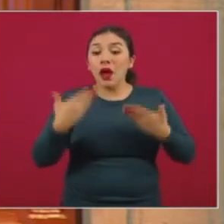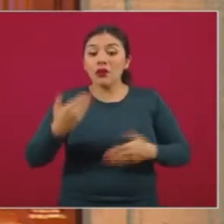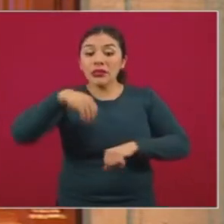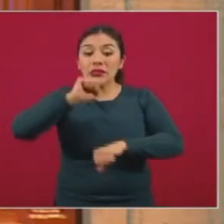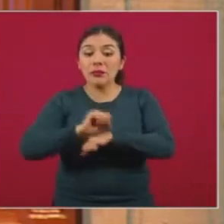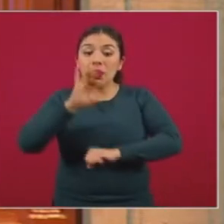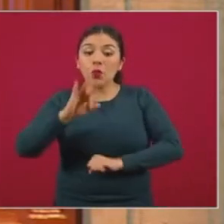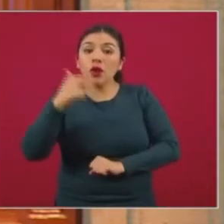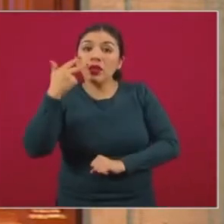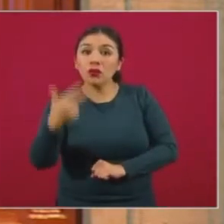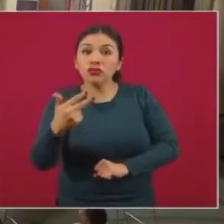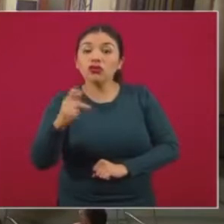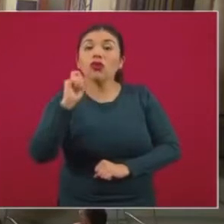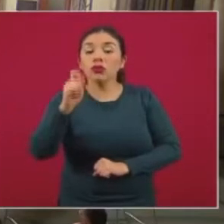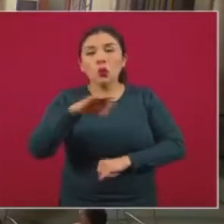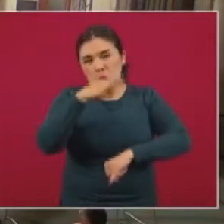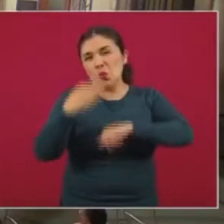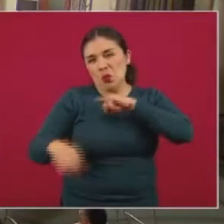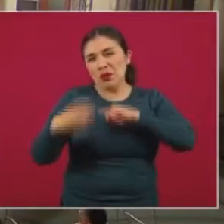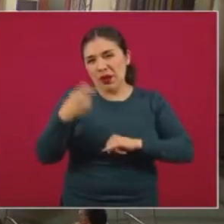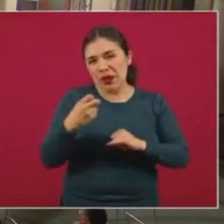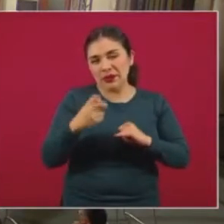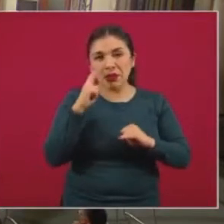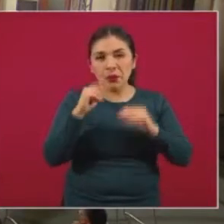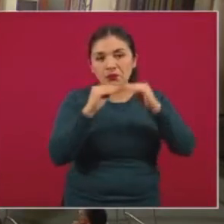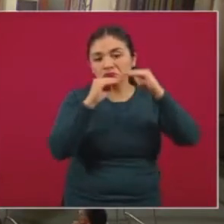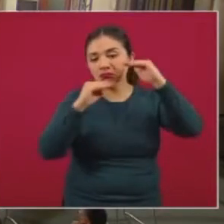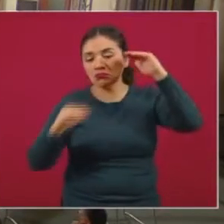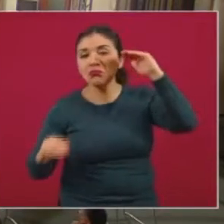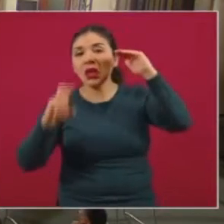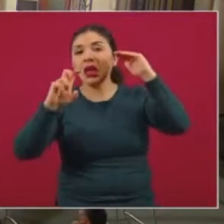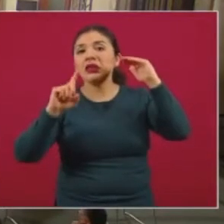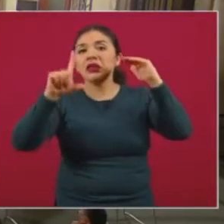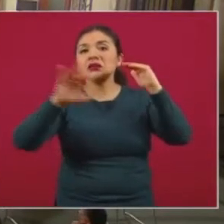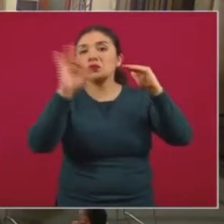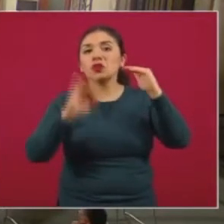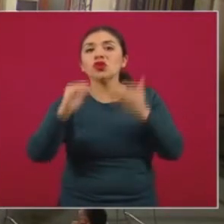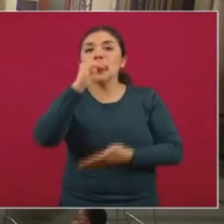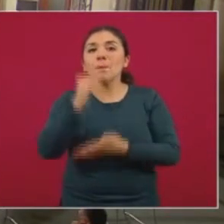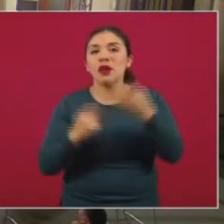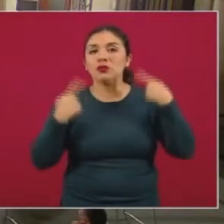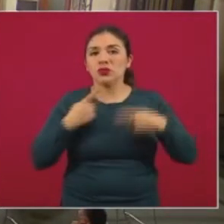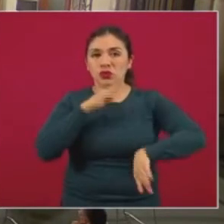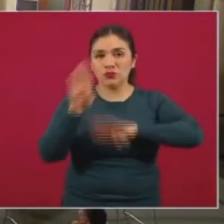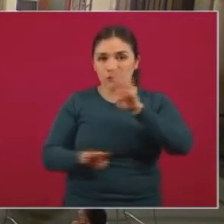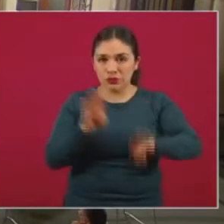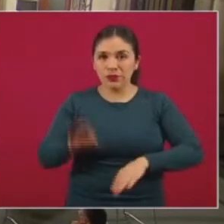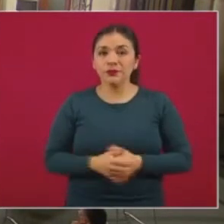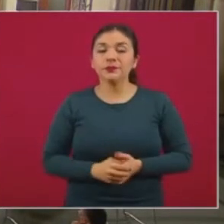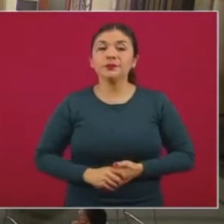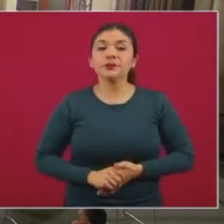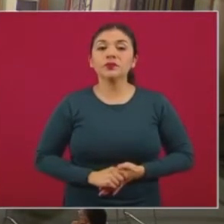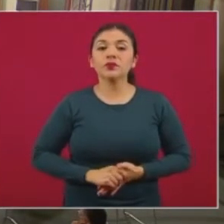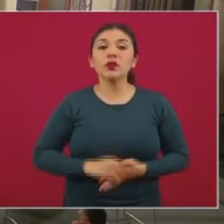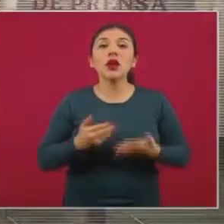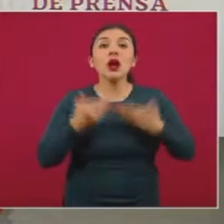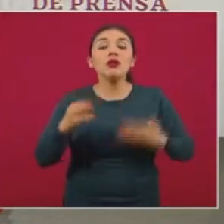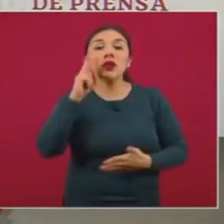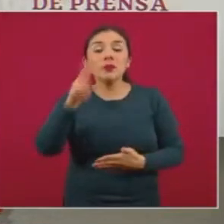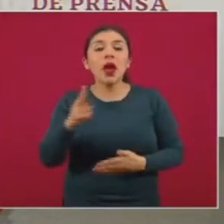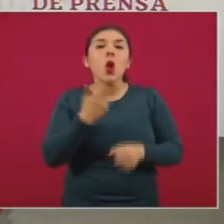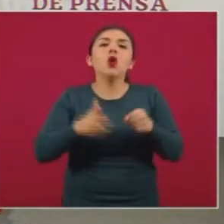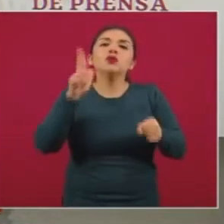semana 48, que es la última que tenemos graficada. Veamos ahora la ocupación y